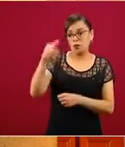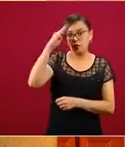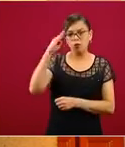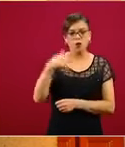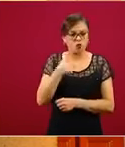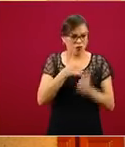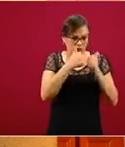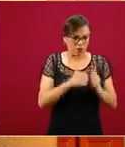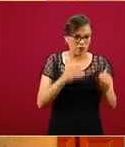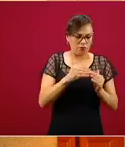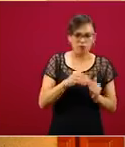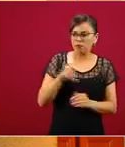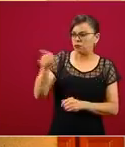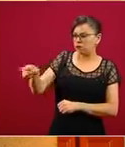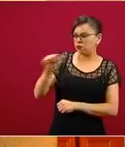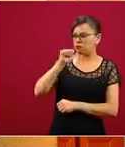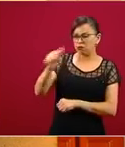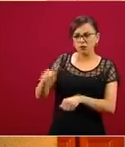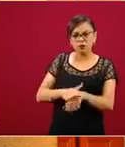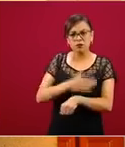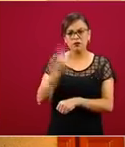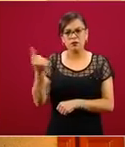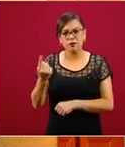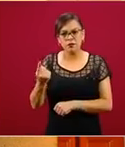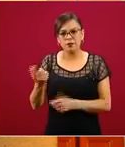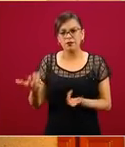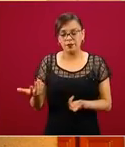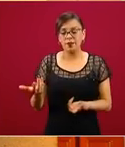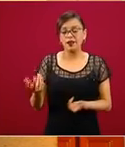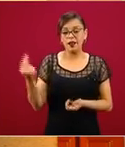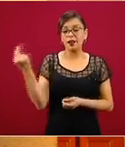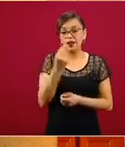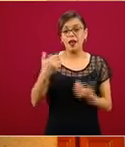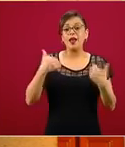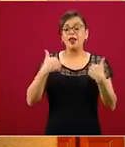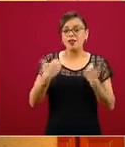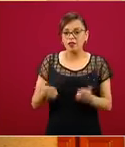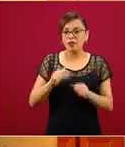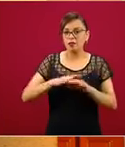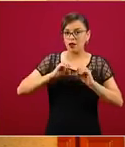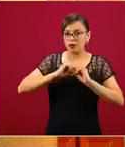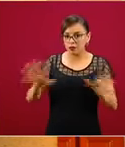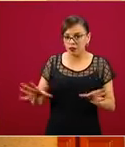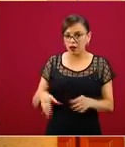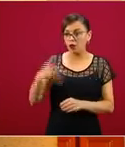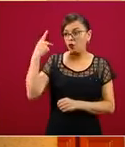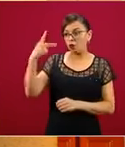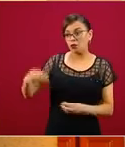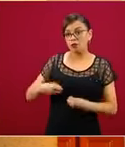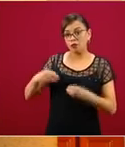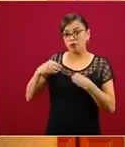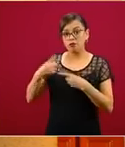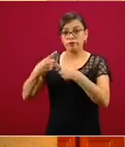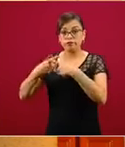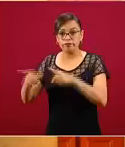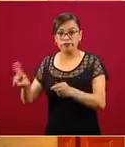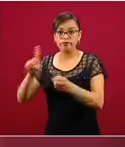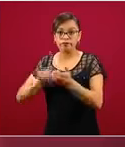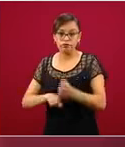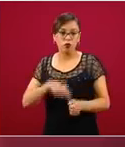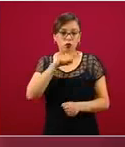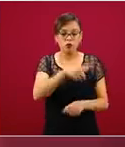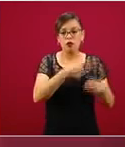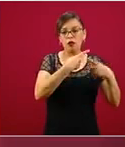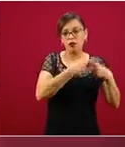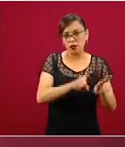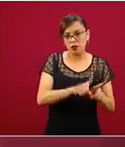no. Pero la invitación es a entender que se viven realidades muy diferentes en términos sociales en este